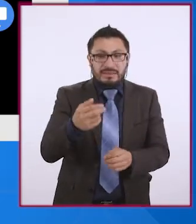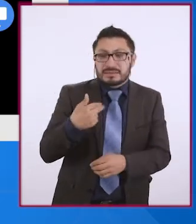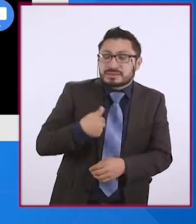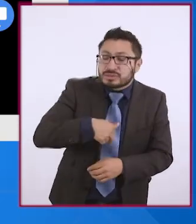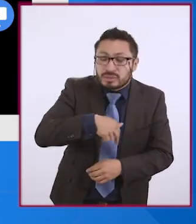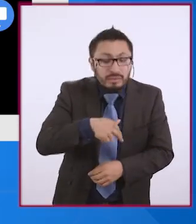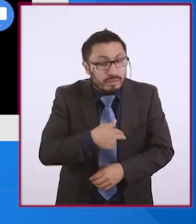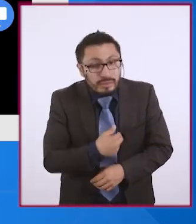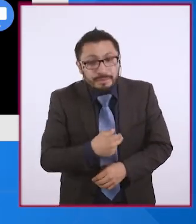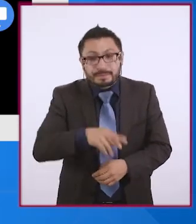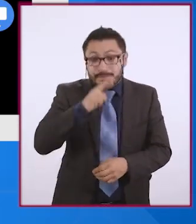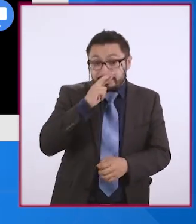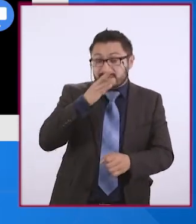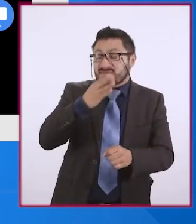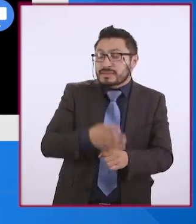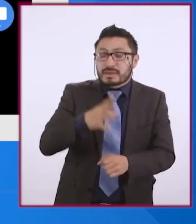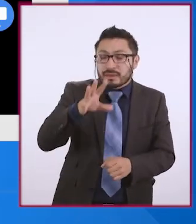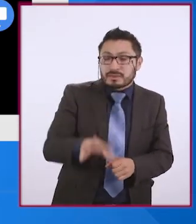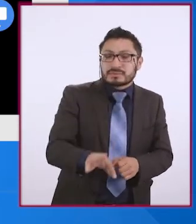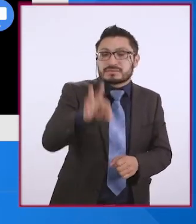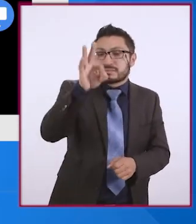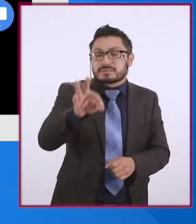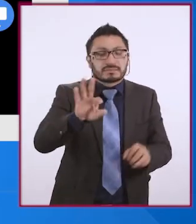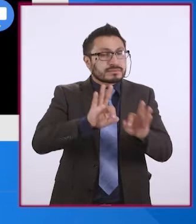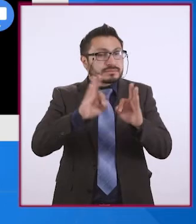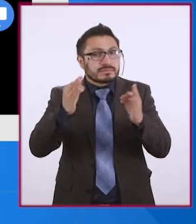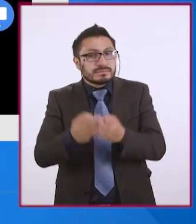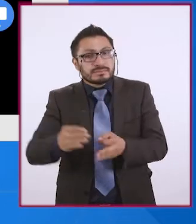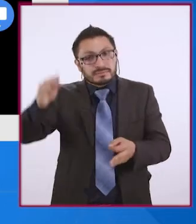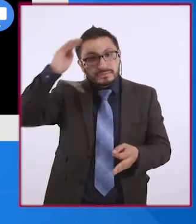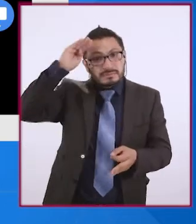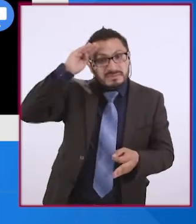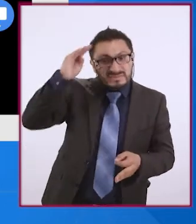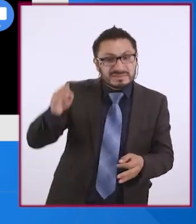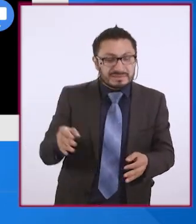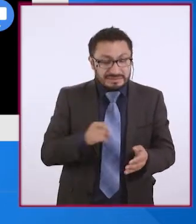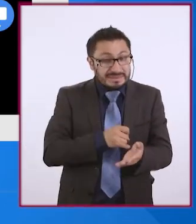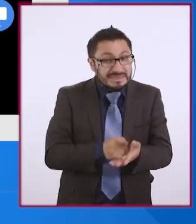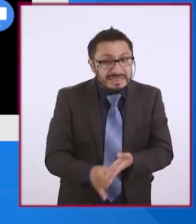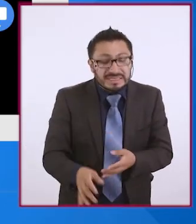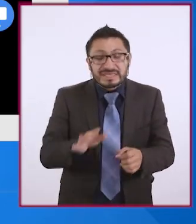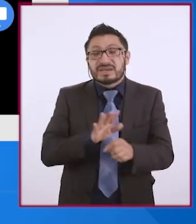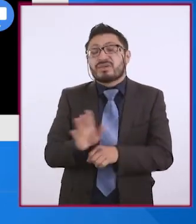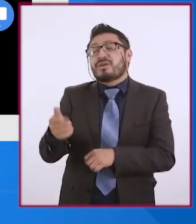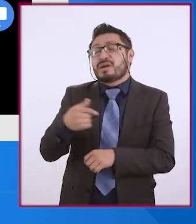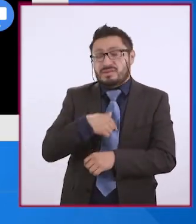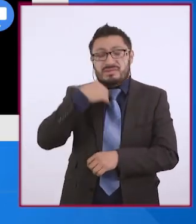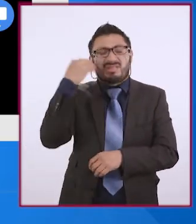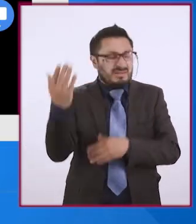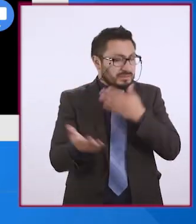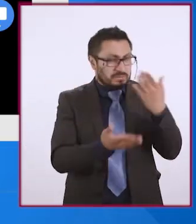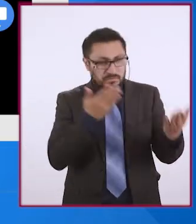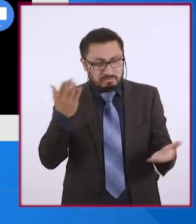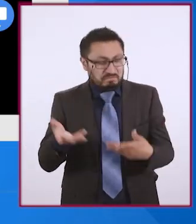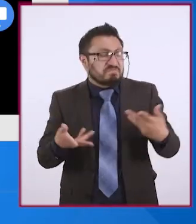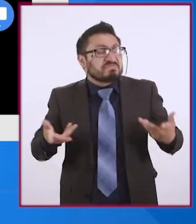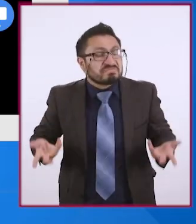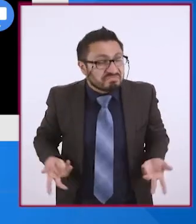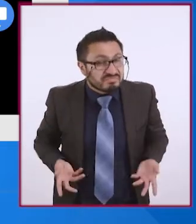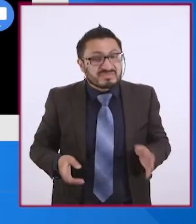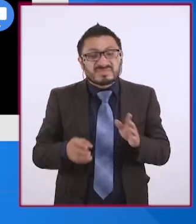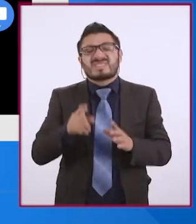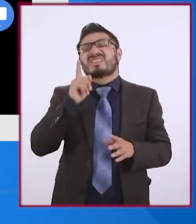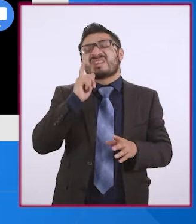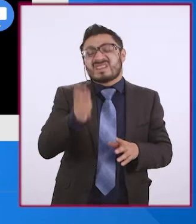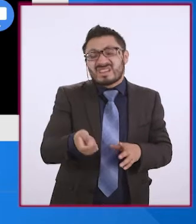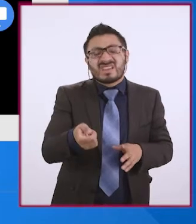escoger y determinar nuestra forma de pensar, decidir qué es lo que queremos estudiar, qué es el